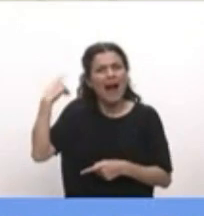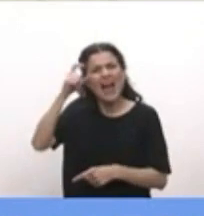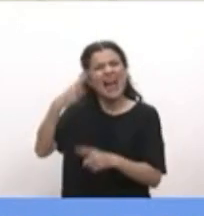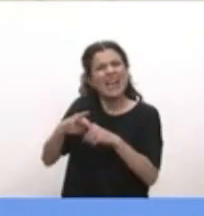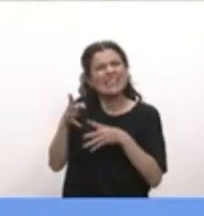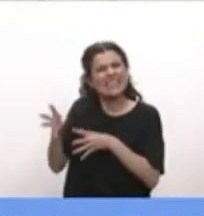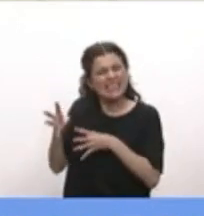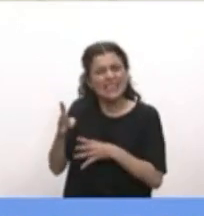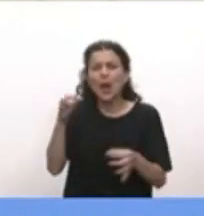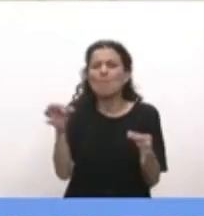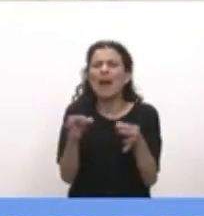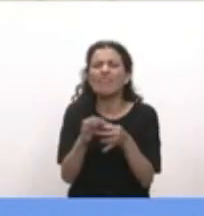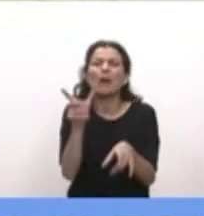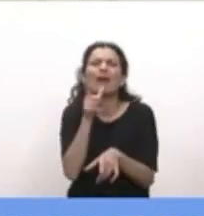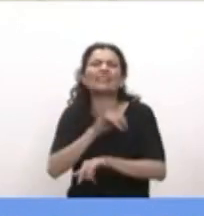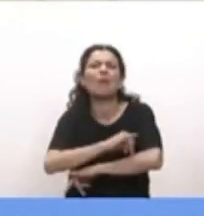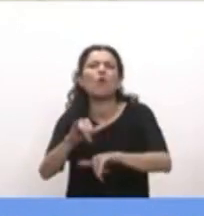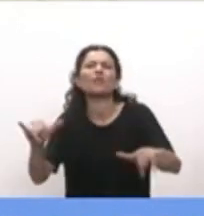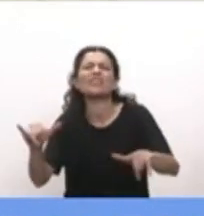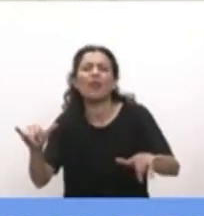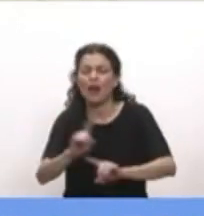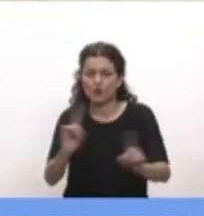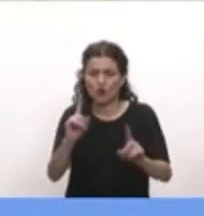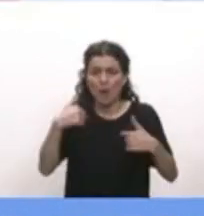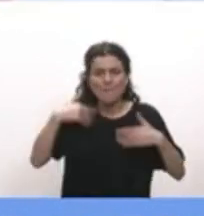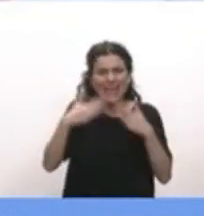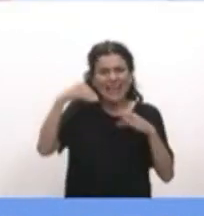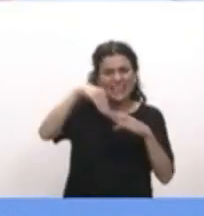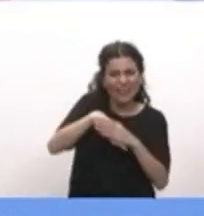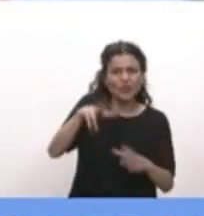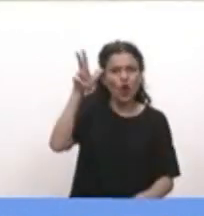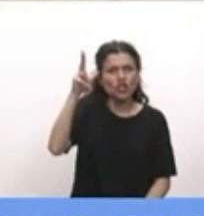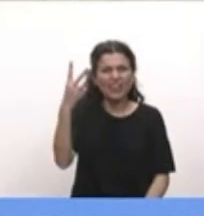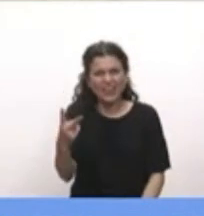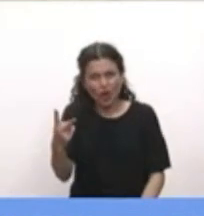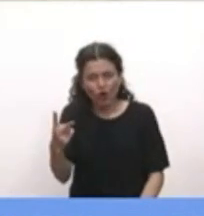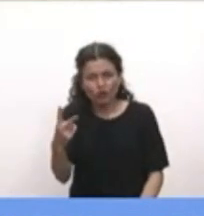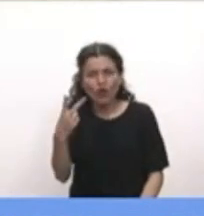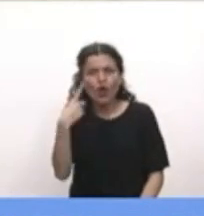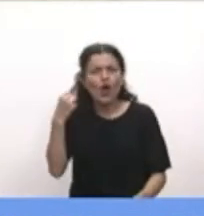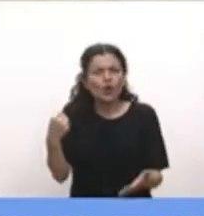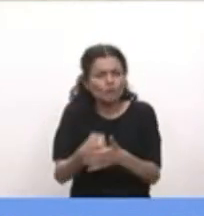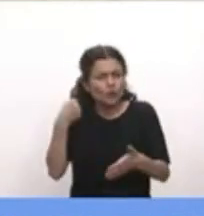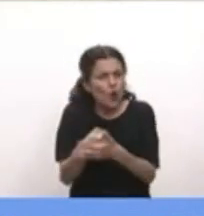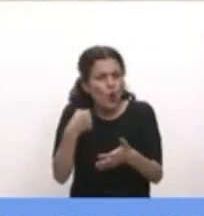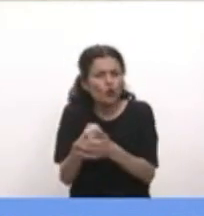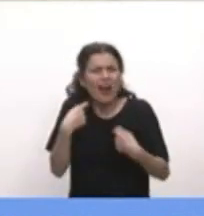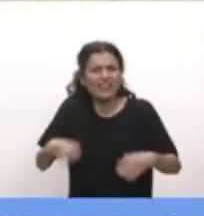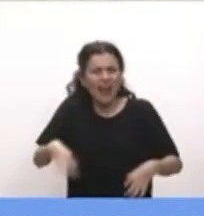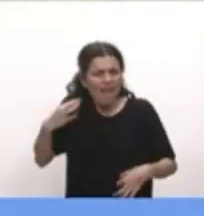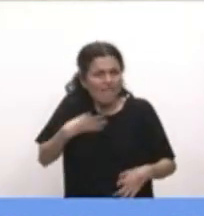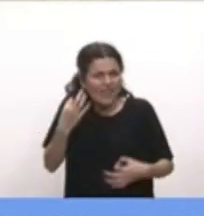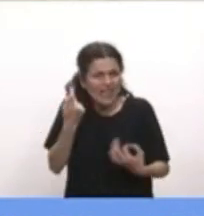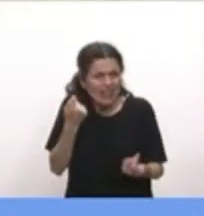no es un tema de campaña. En mi casa, desde el 82, mi padre dio la vida y ofreció